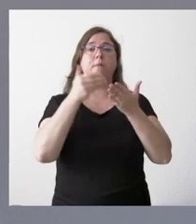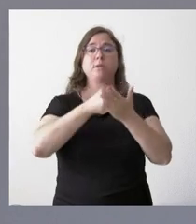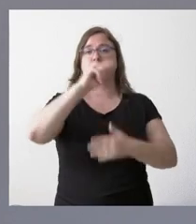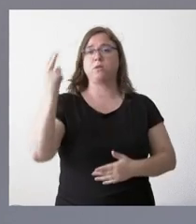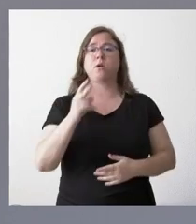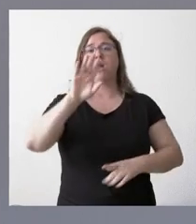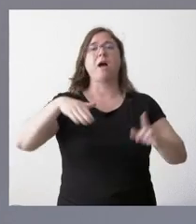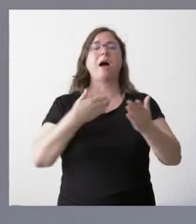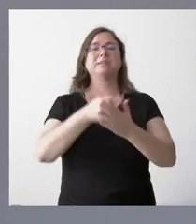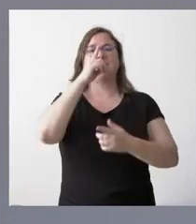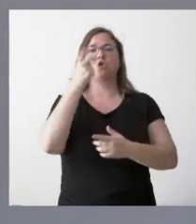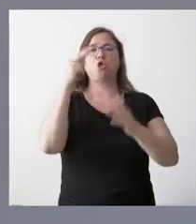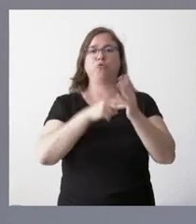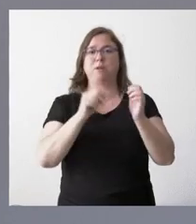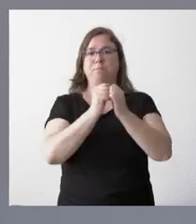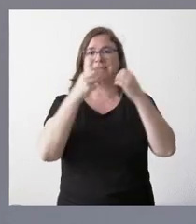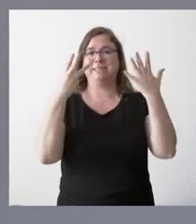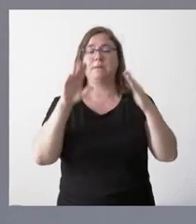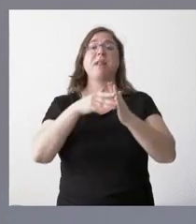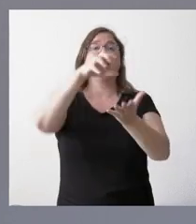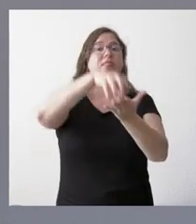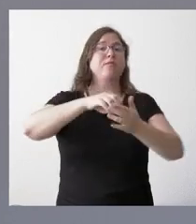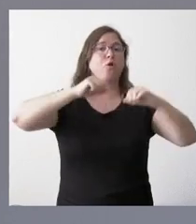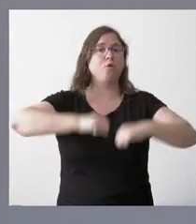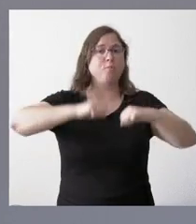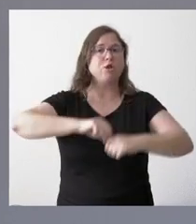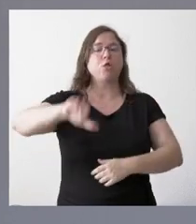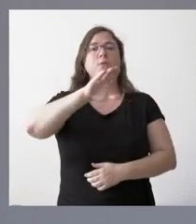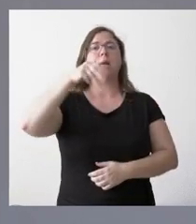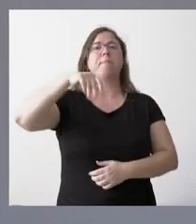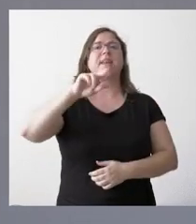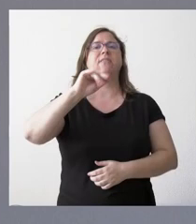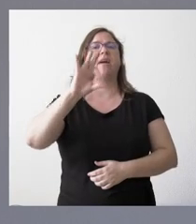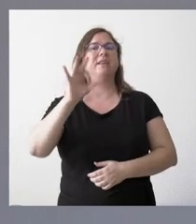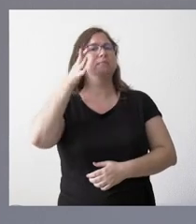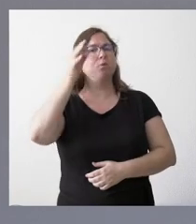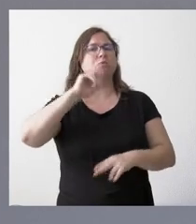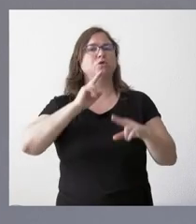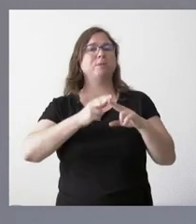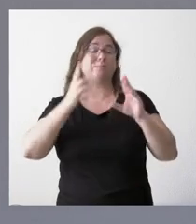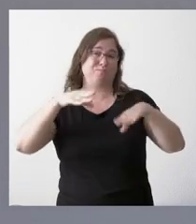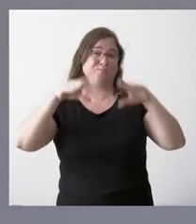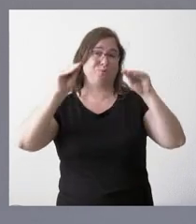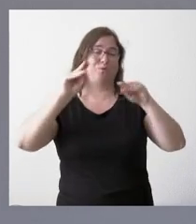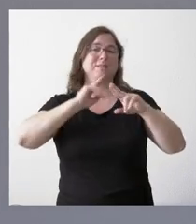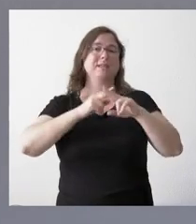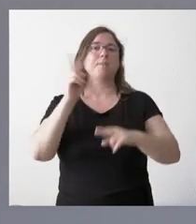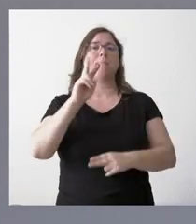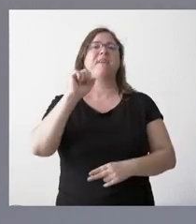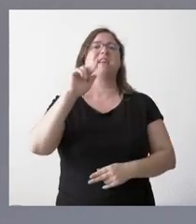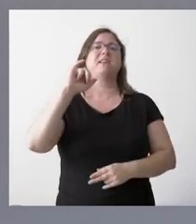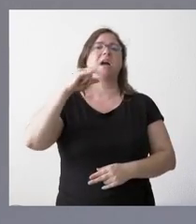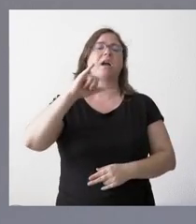el año 2027 para un centro de personas mayores en Las Merindades, en la localidad burgalesa de Villarcayo. Estamos hablando